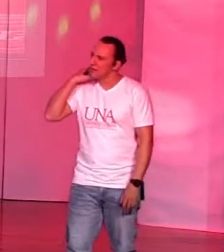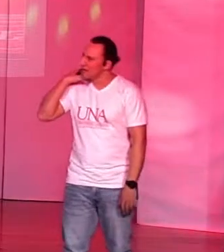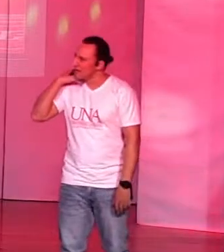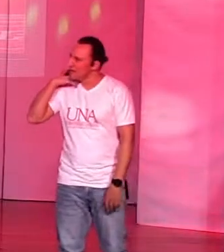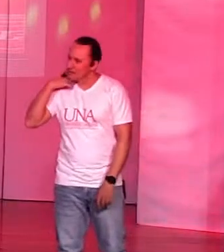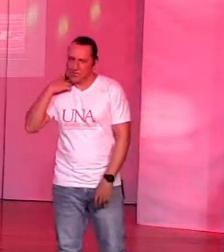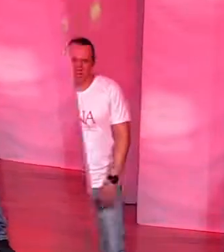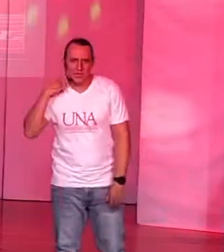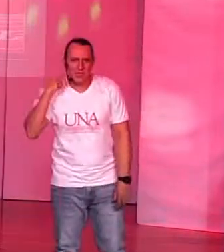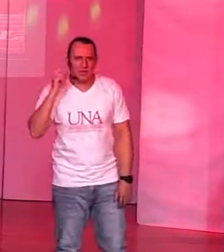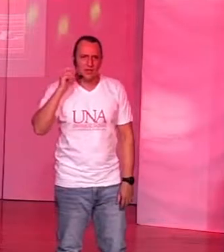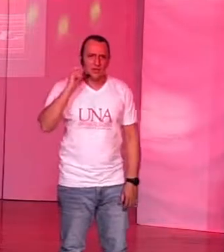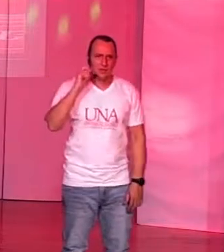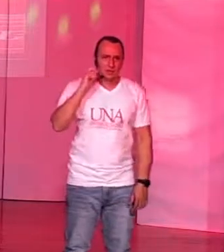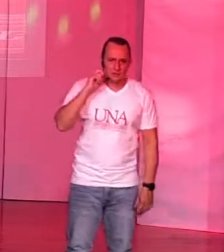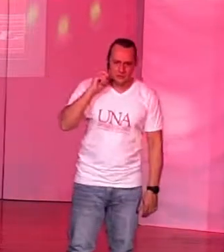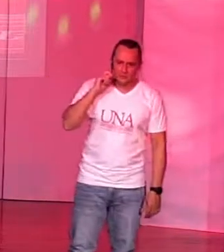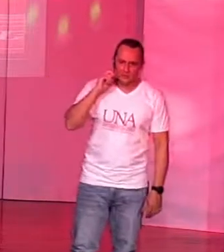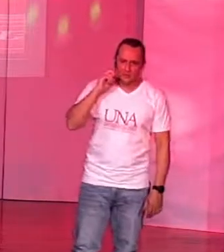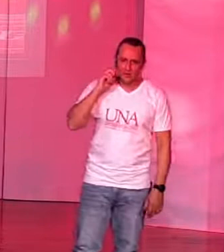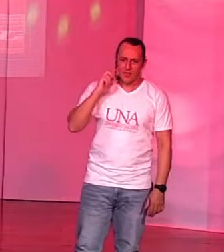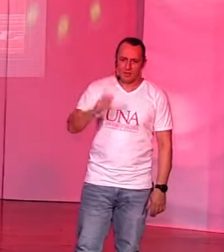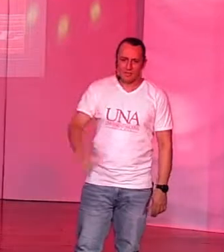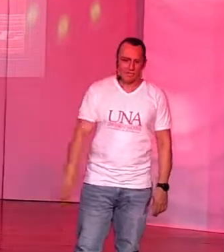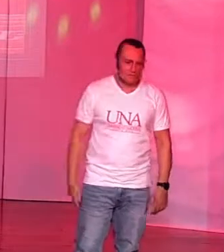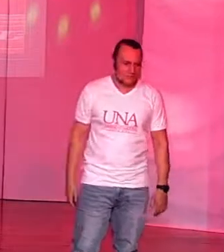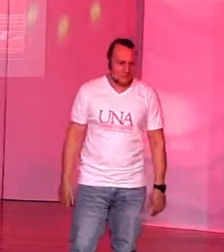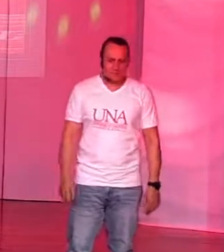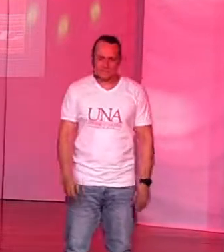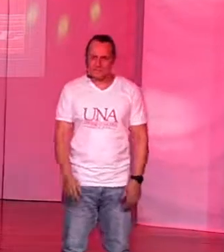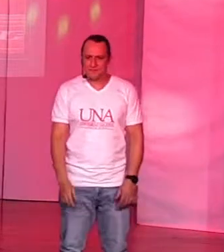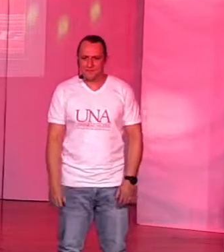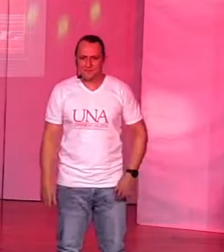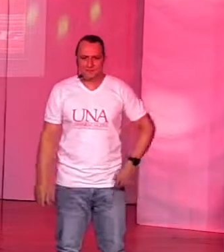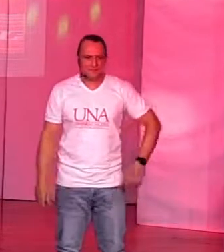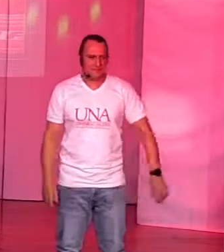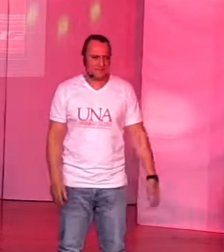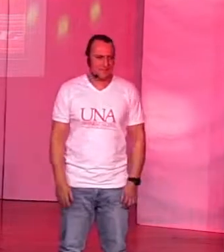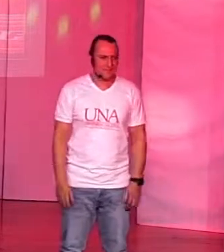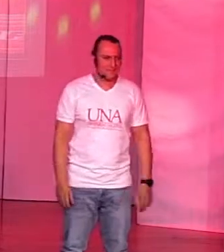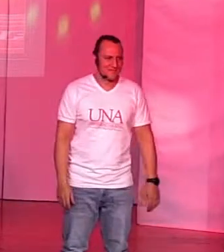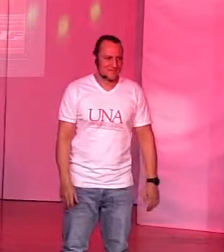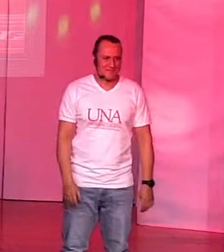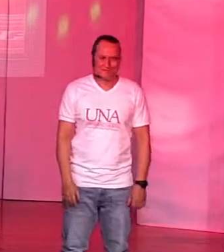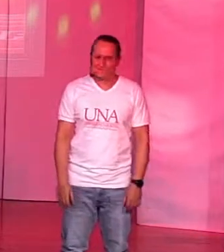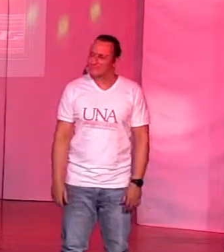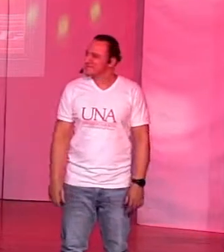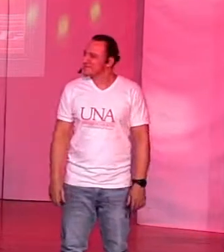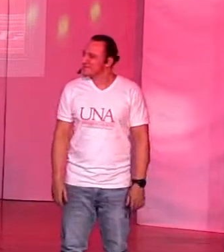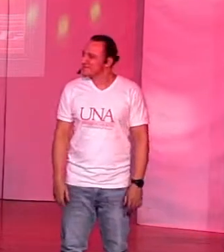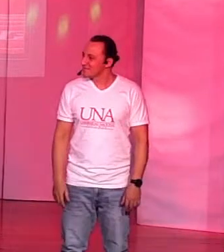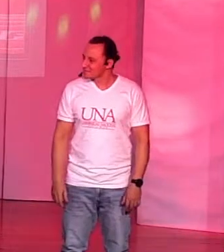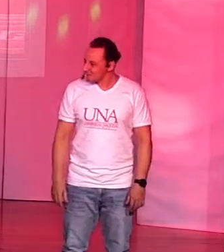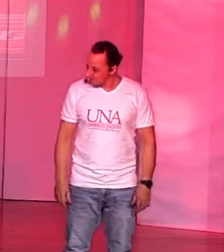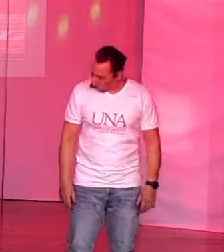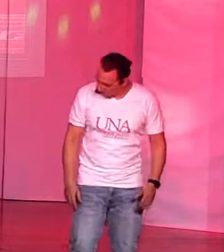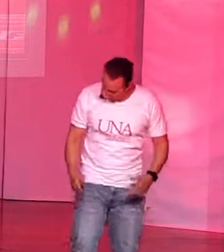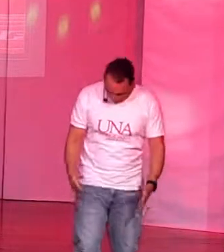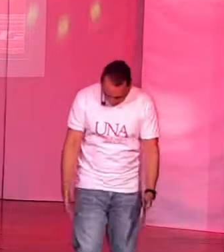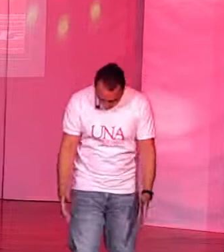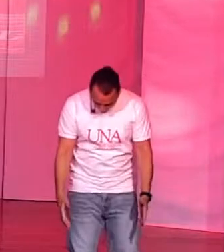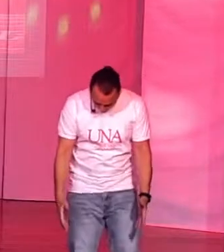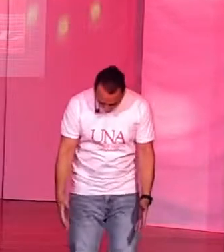pie. Sí. Excelente. Excelente, buenísimo. Ok, vea lo que vamos a hacer. Yo me imagino que usted ya está de pie, ¿verdad? Así que vamos a